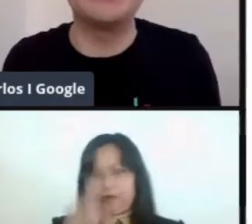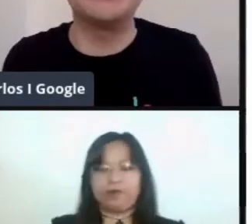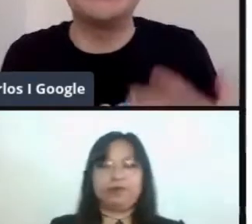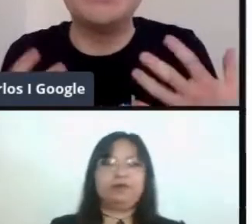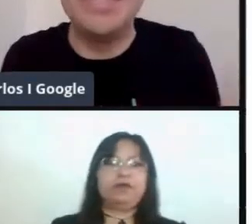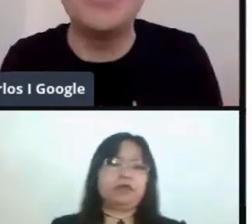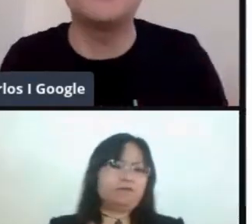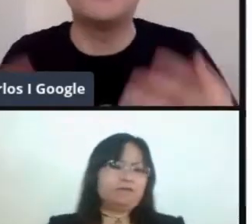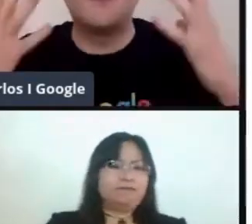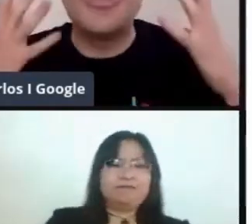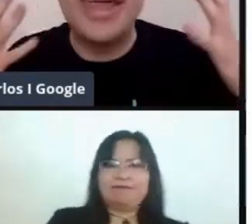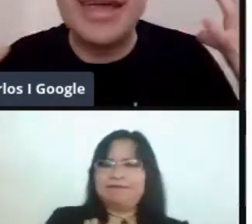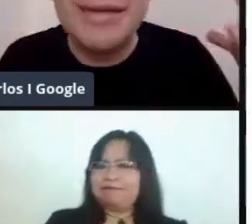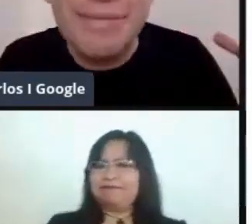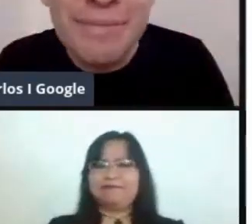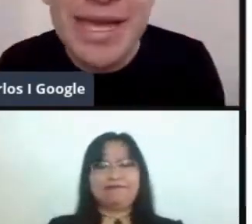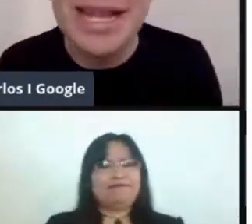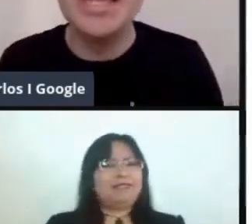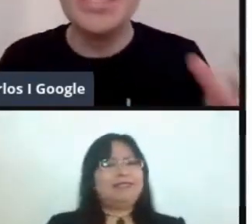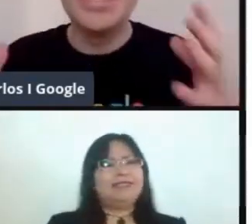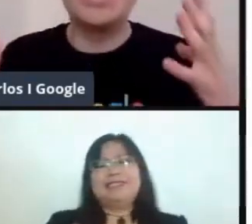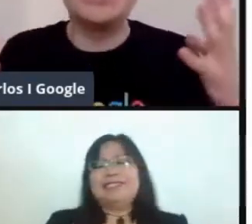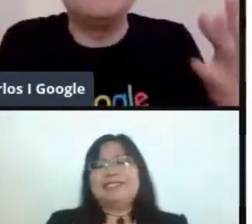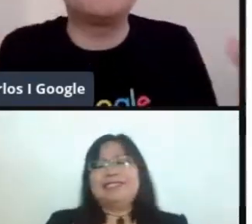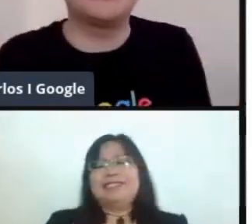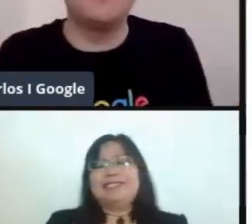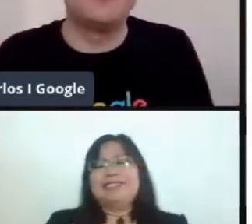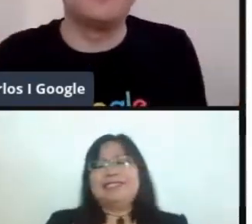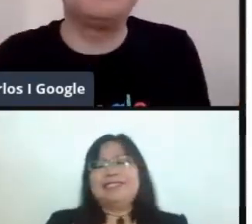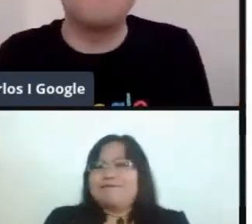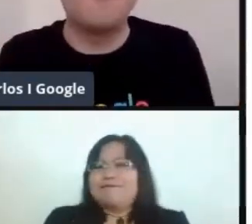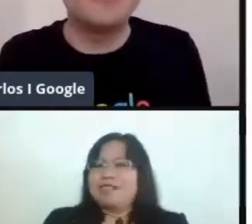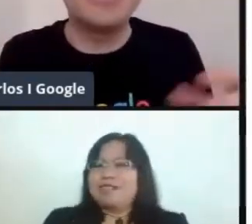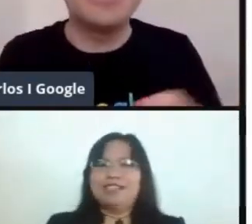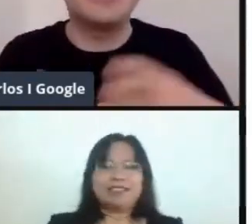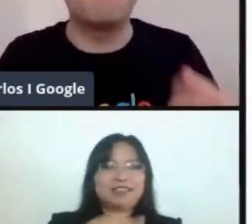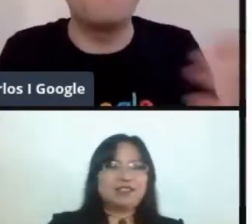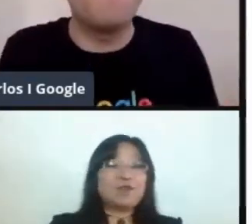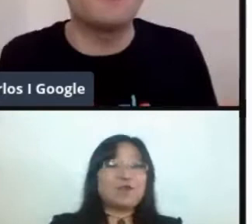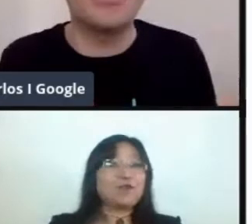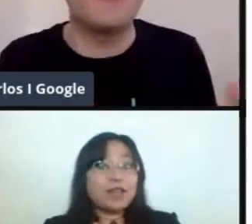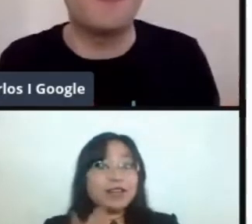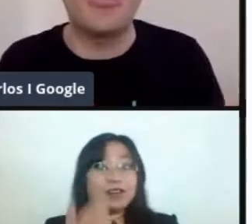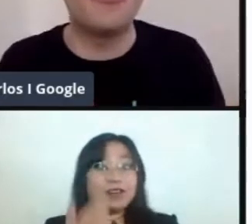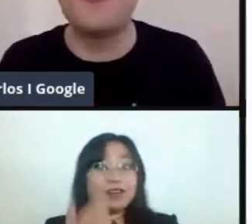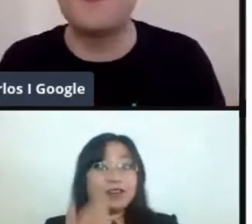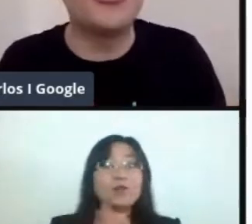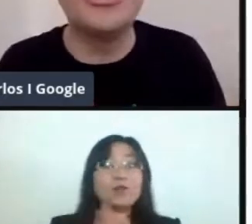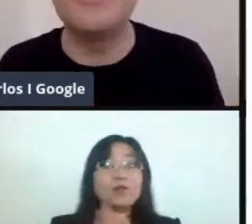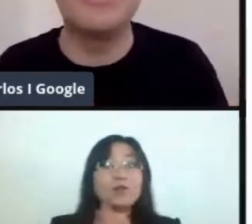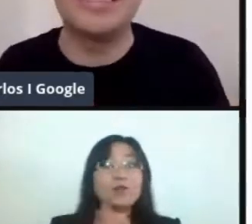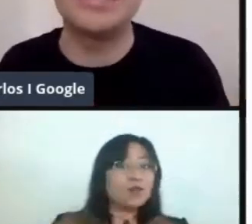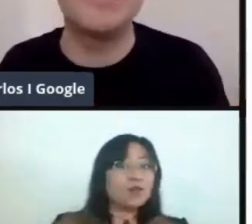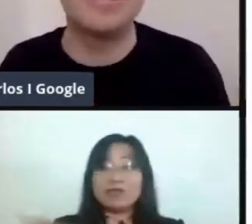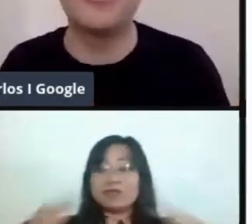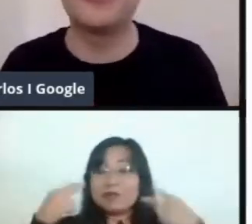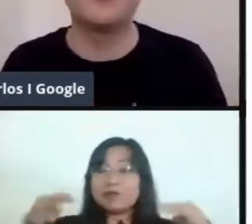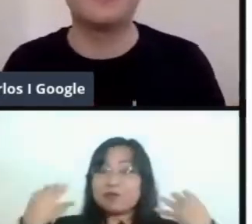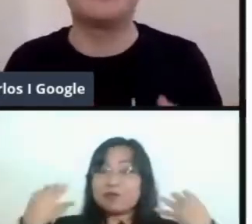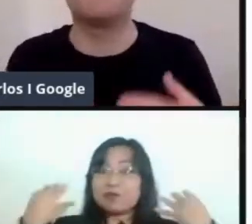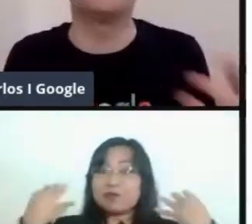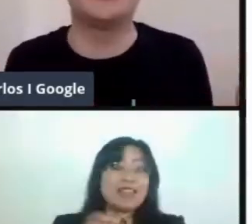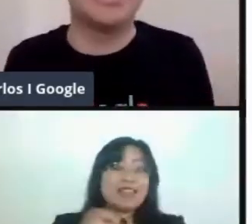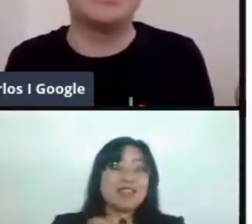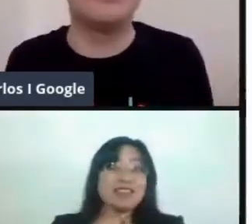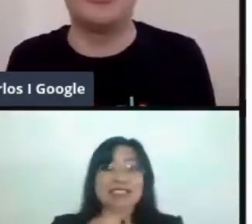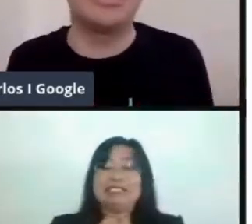tenemos más de 150 mil registrados en este webinar y que poco a poco están incorporando muchísimas maestras y maestros.